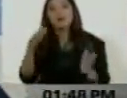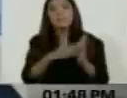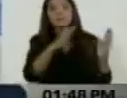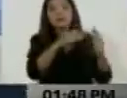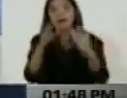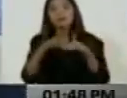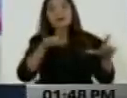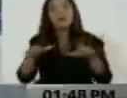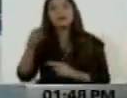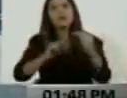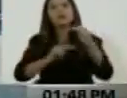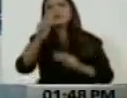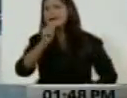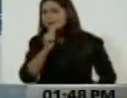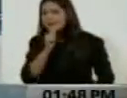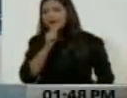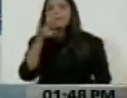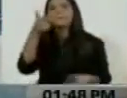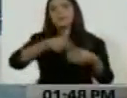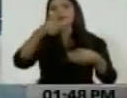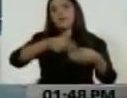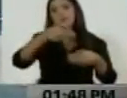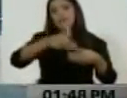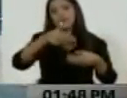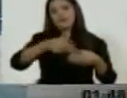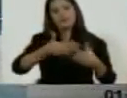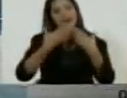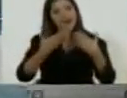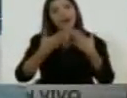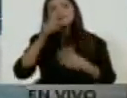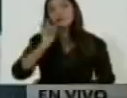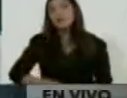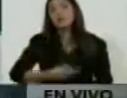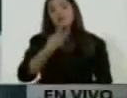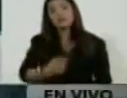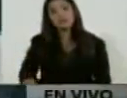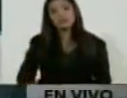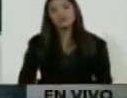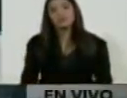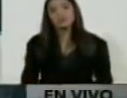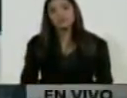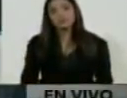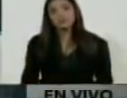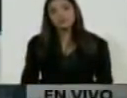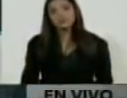construidas, ¿gracias a quién? A PDVSA. Tenemos que decirlo.